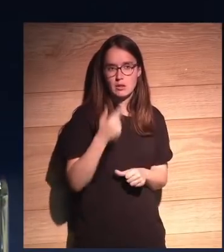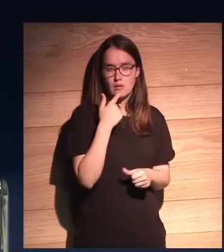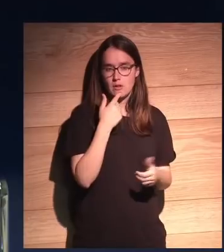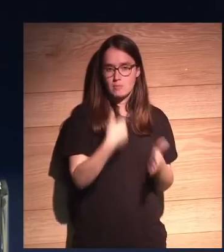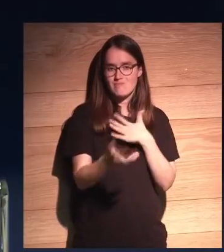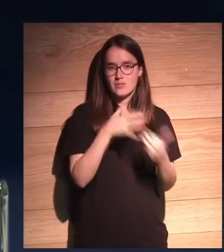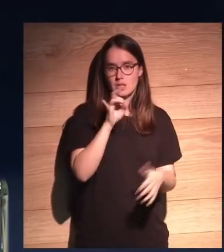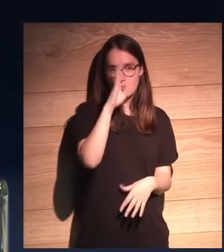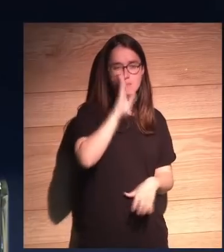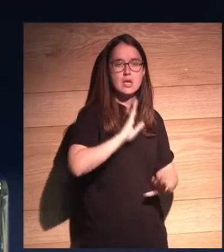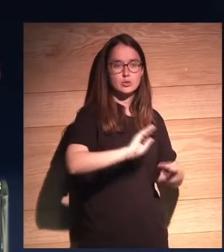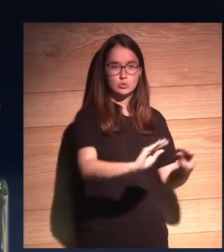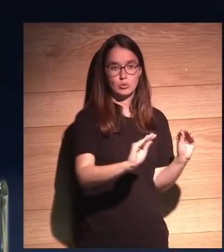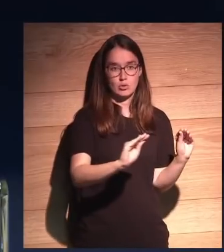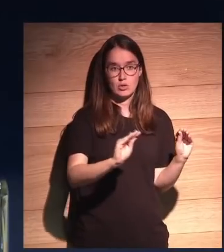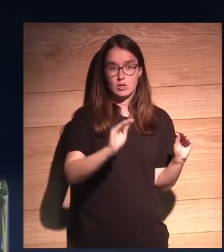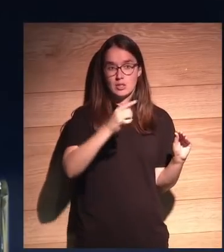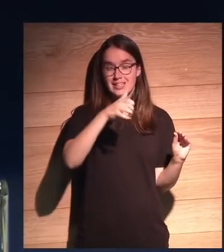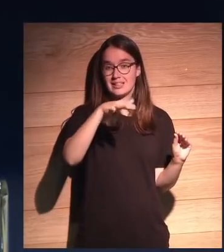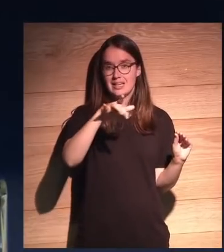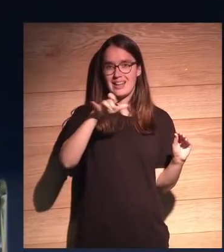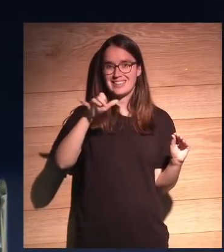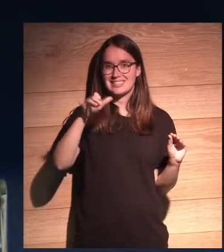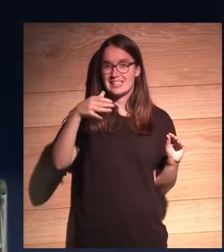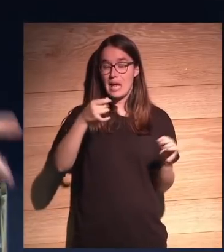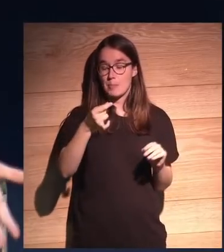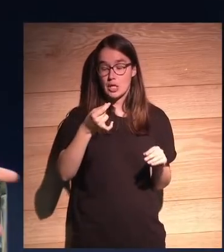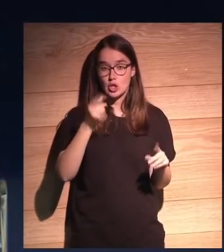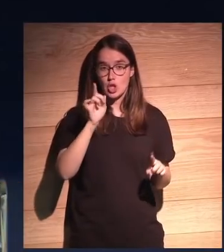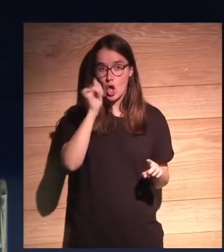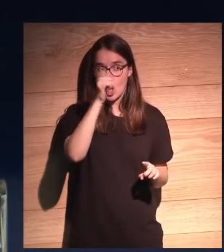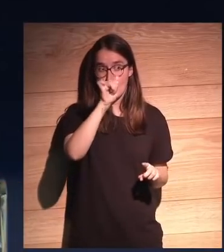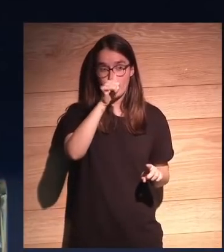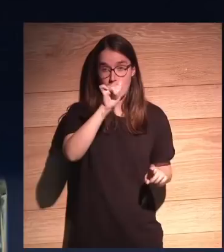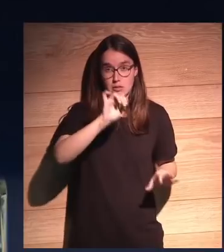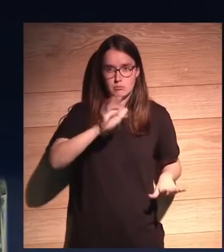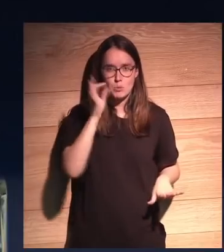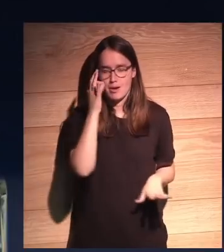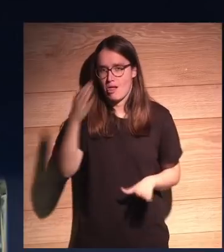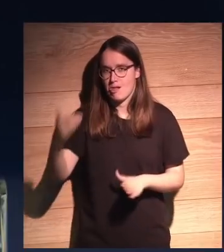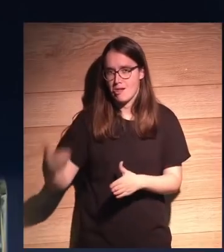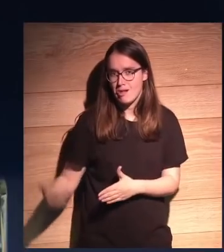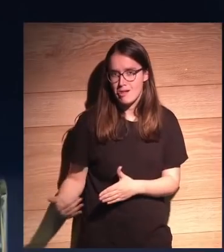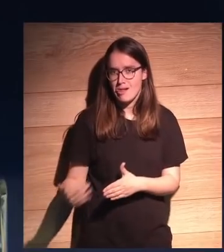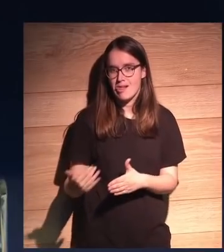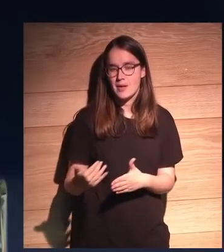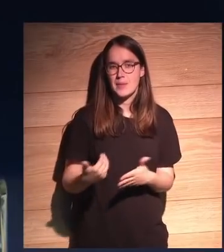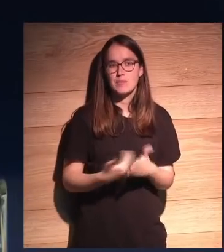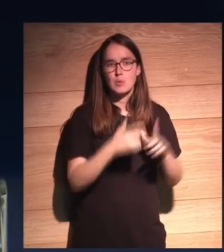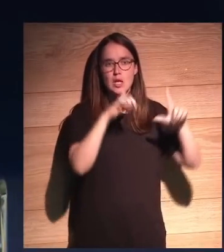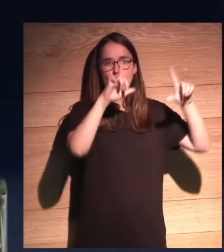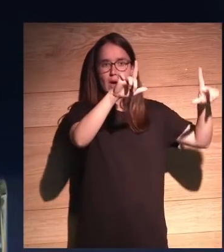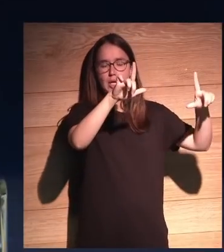padre. Gentileschi solo existía uno, por supuesto varón, Orazio, y estaban